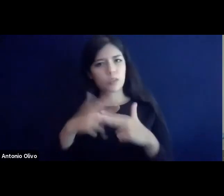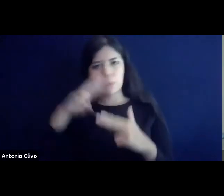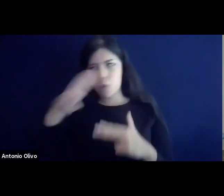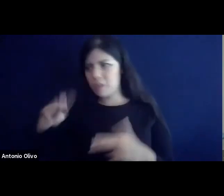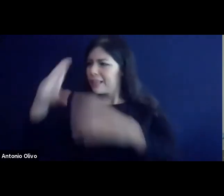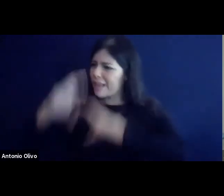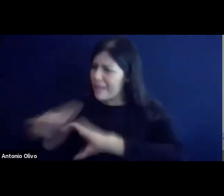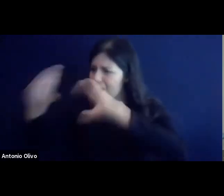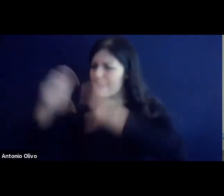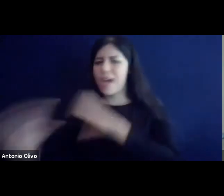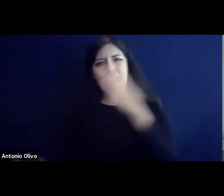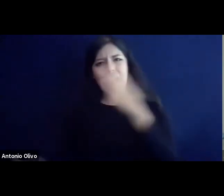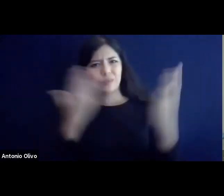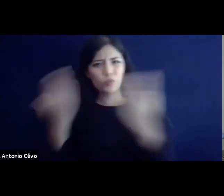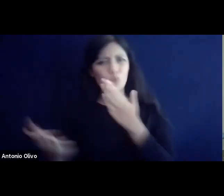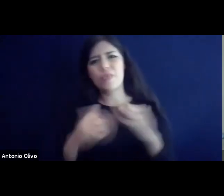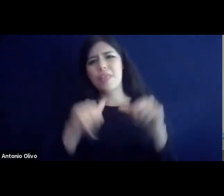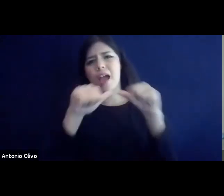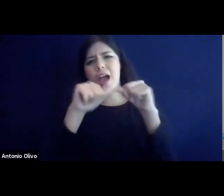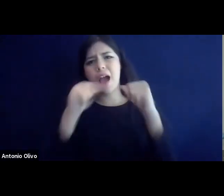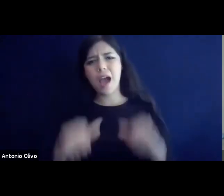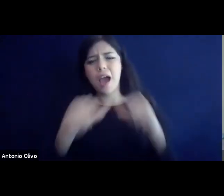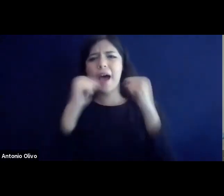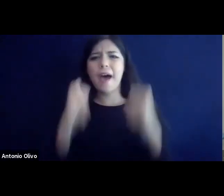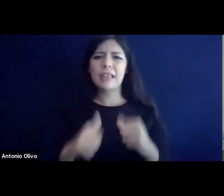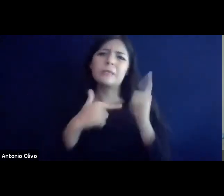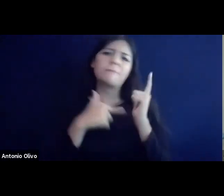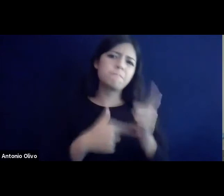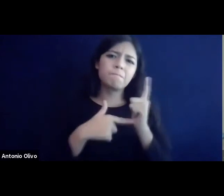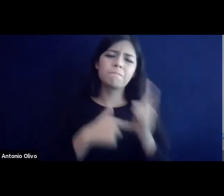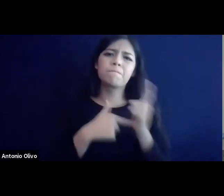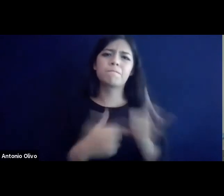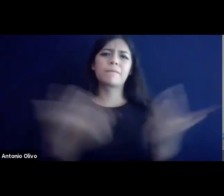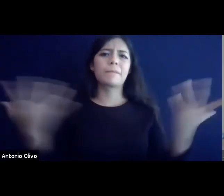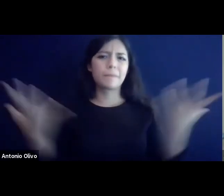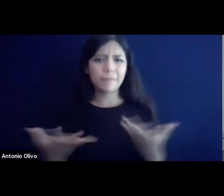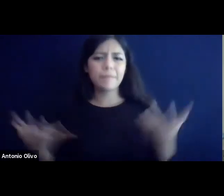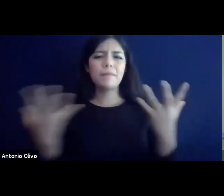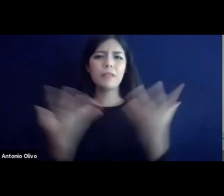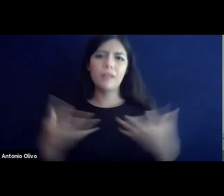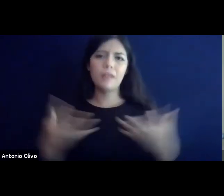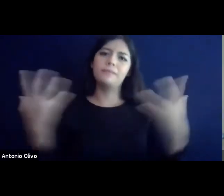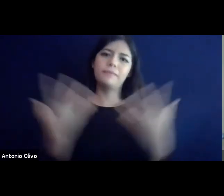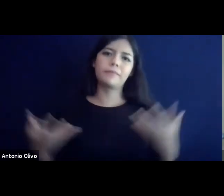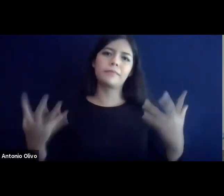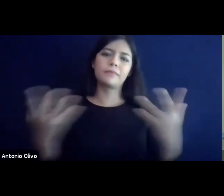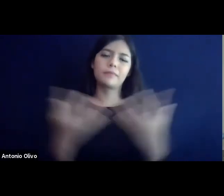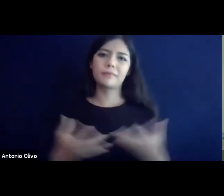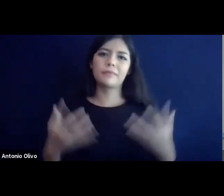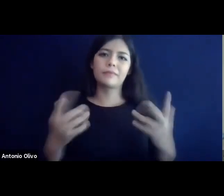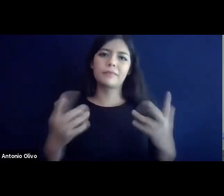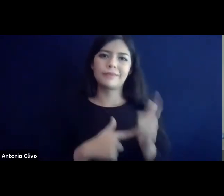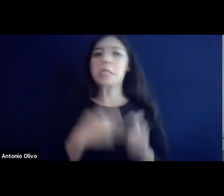que me muriera. Y seguir emprendiendo. Yo, eran unas características que eran muy propias de mí, porque